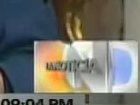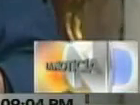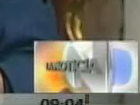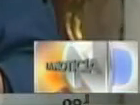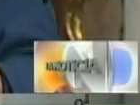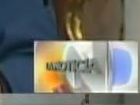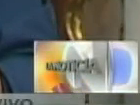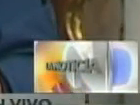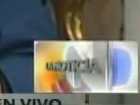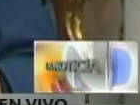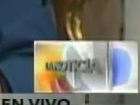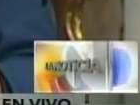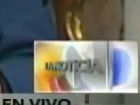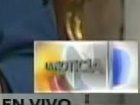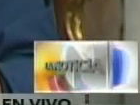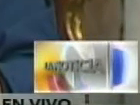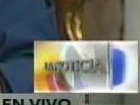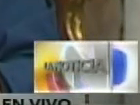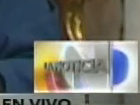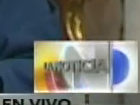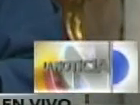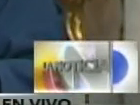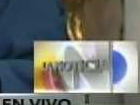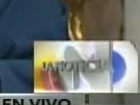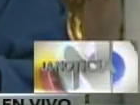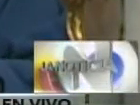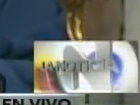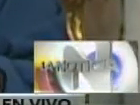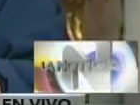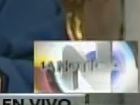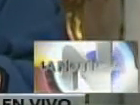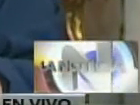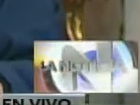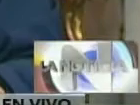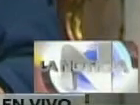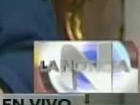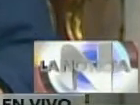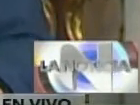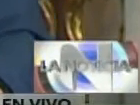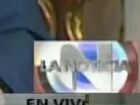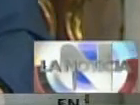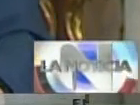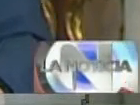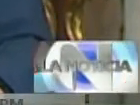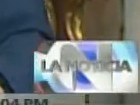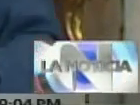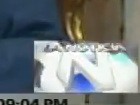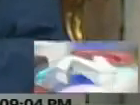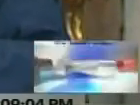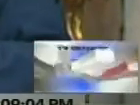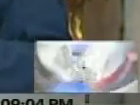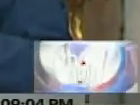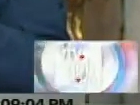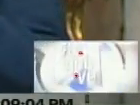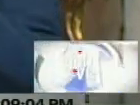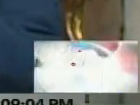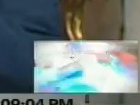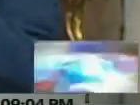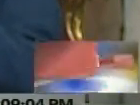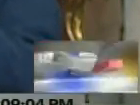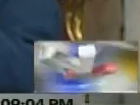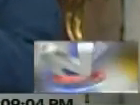hasta que logre el objetivo. Y toma la colina, como decía nuestro comandante, ¿te acuerdas? Bueno, el